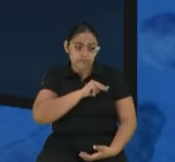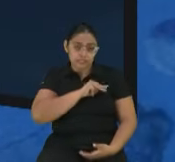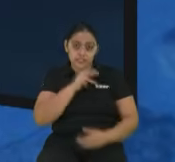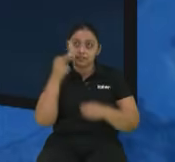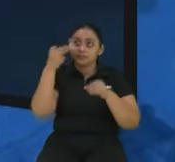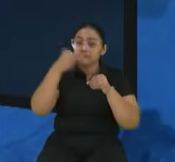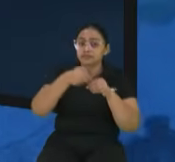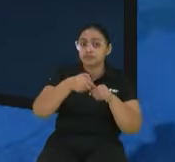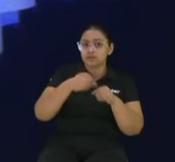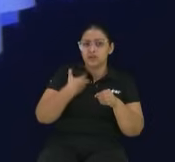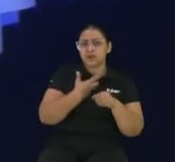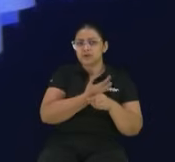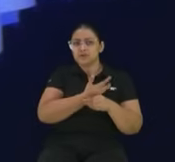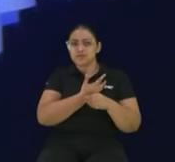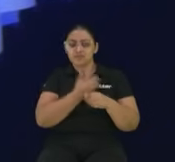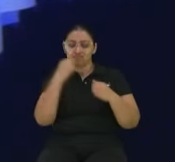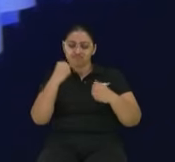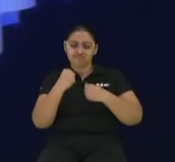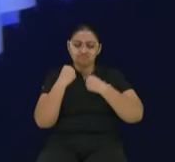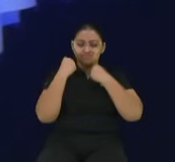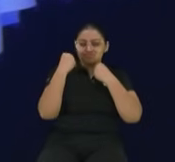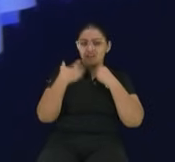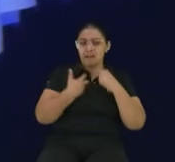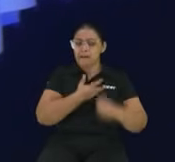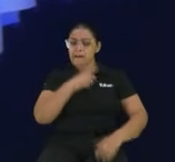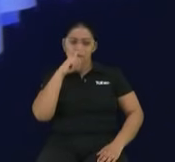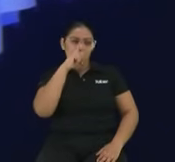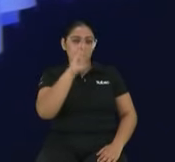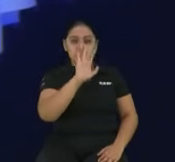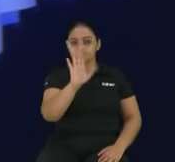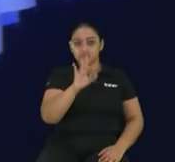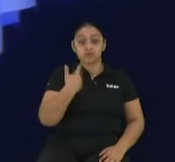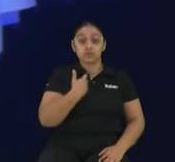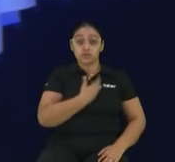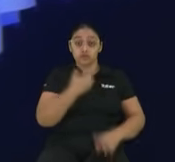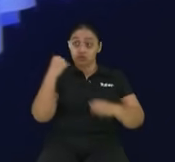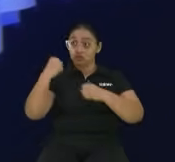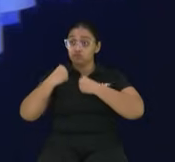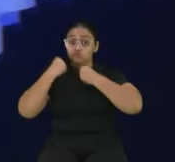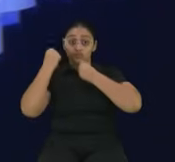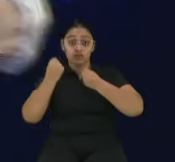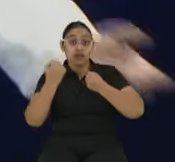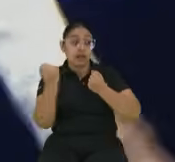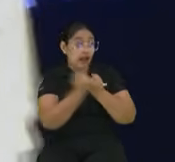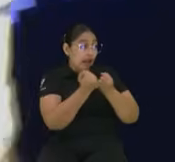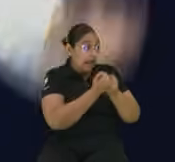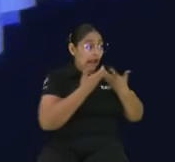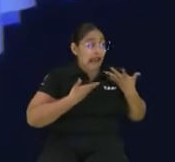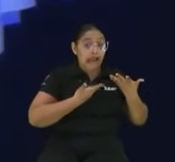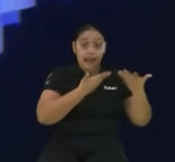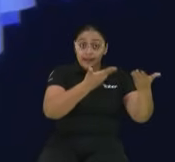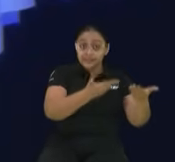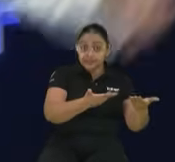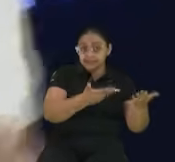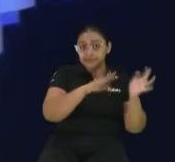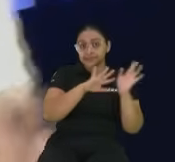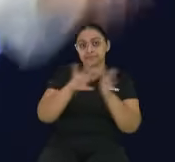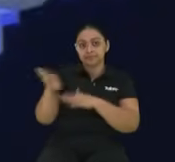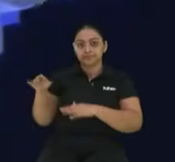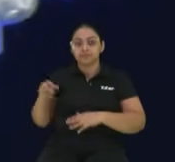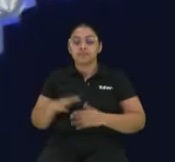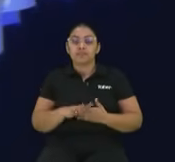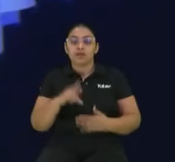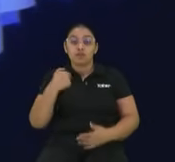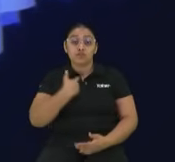que Dios te da no es para que sea grande es para que ayudes a otros Hay momentos que nos vamos de viaje le conté el mes pasado porque hacemos una iglesia por